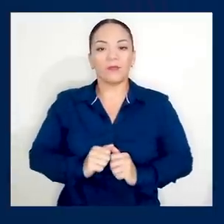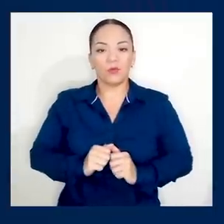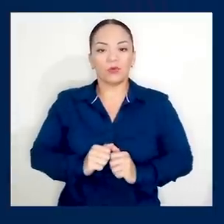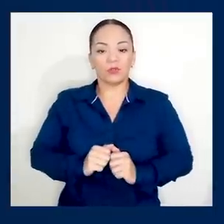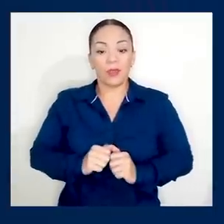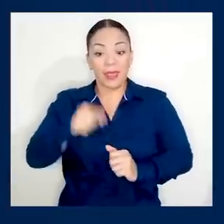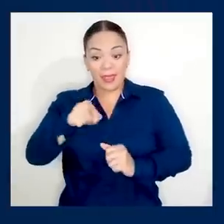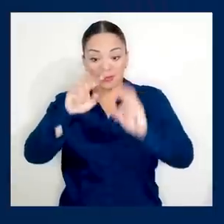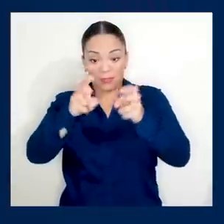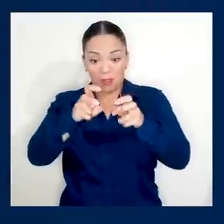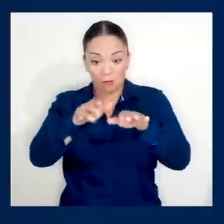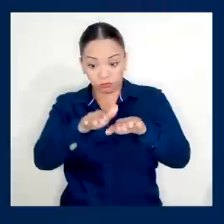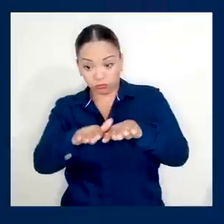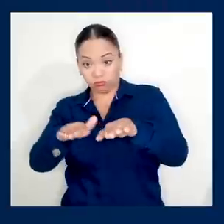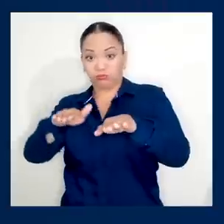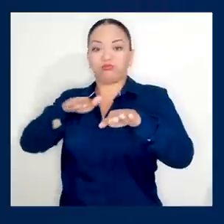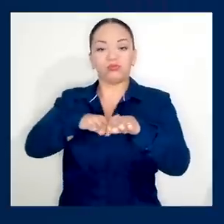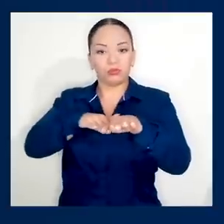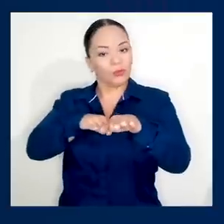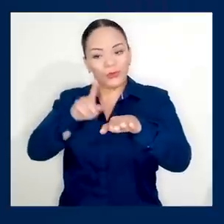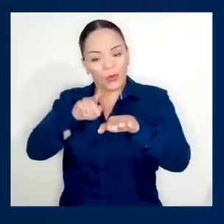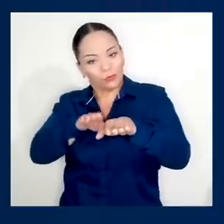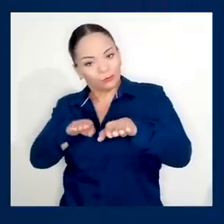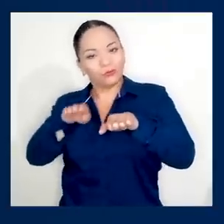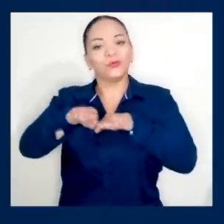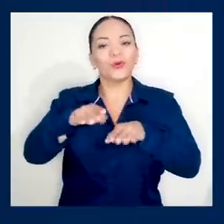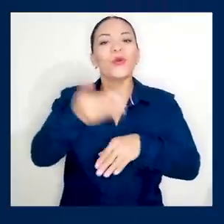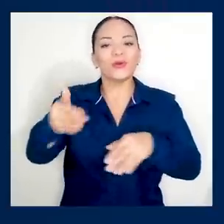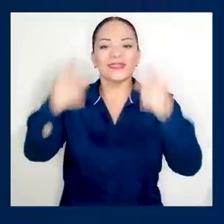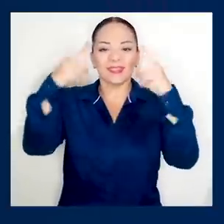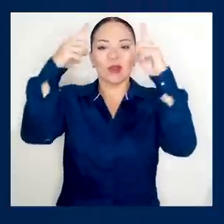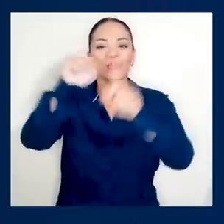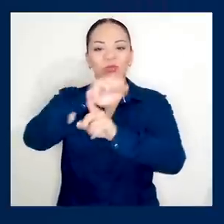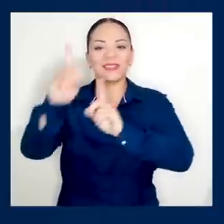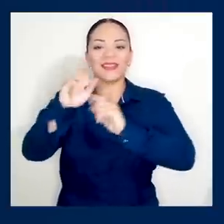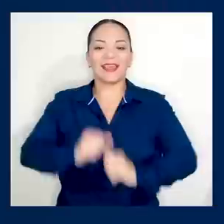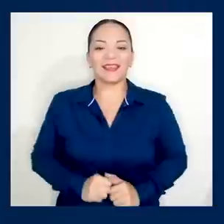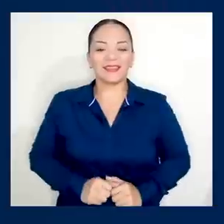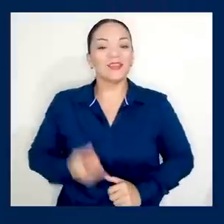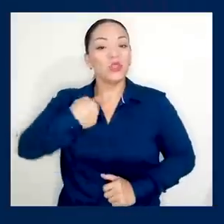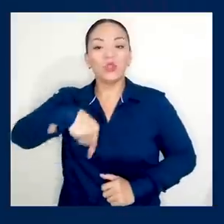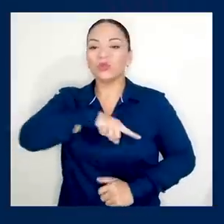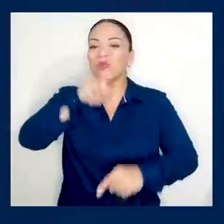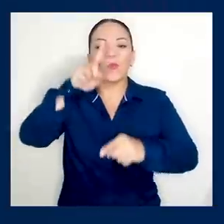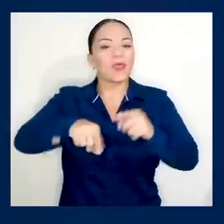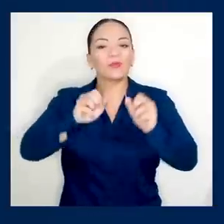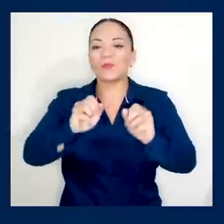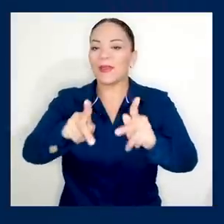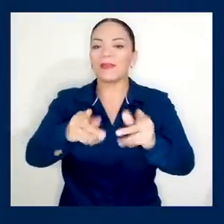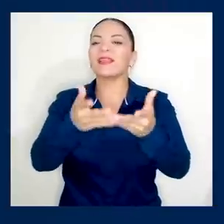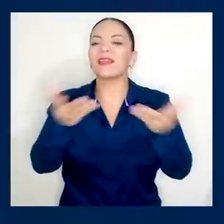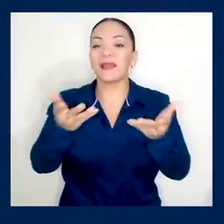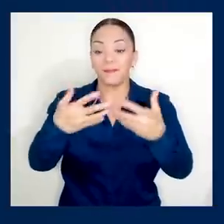un paso para atrás de lo que logró nuestra sociedad. No podemos permitir